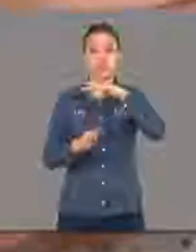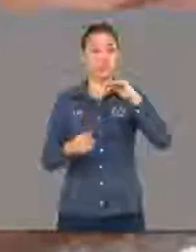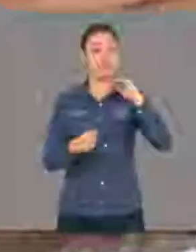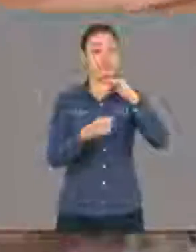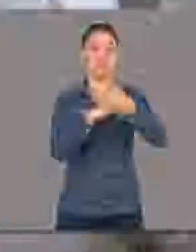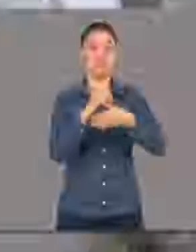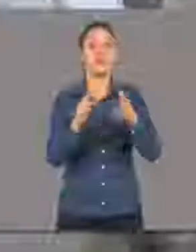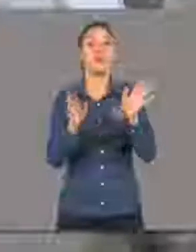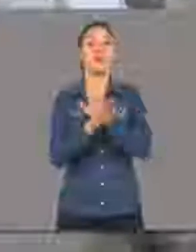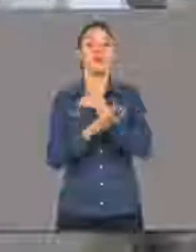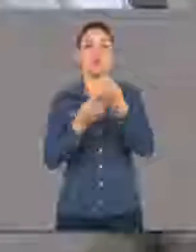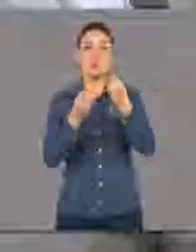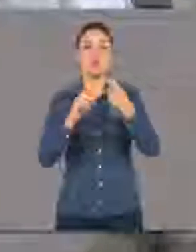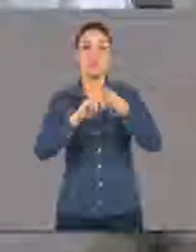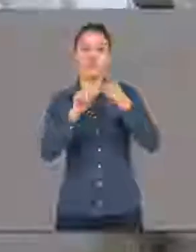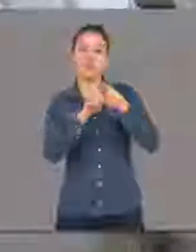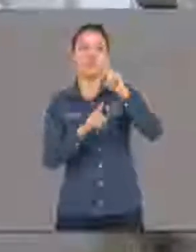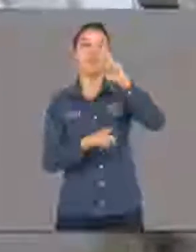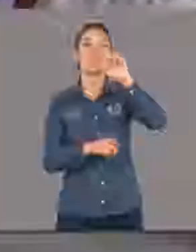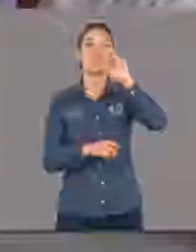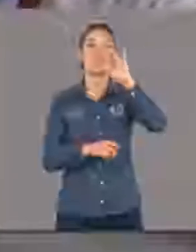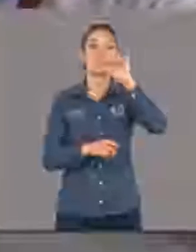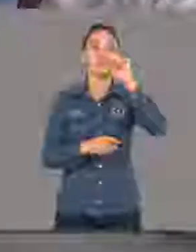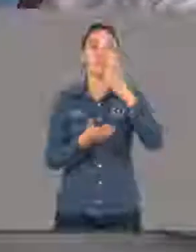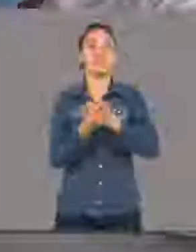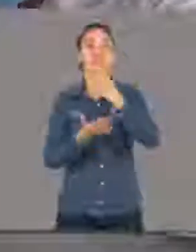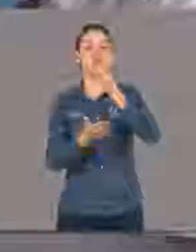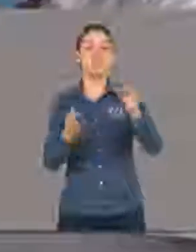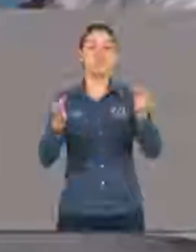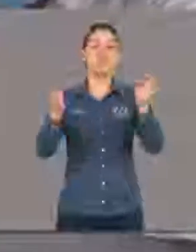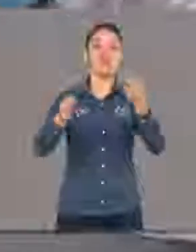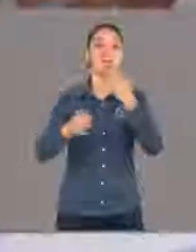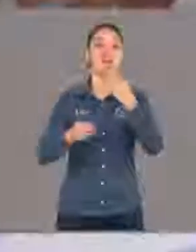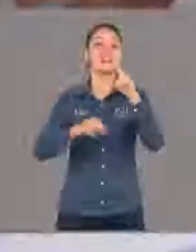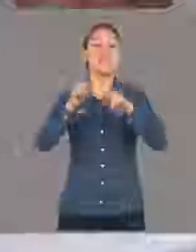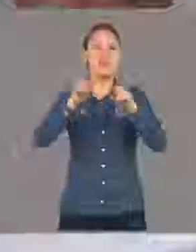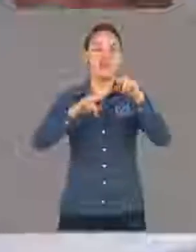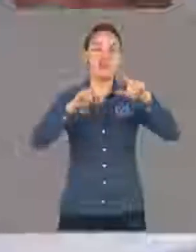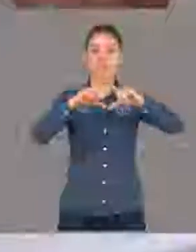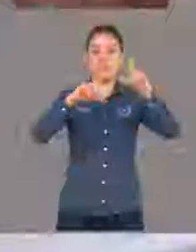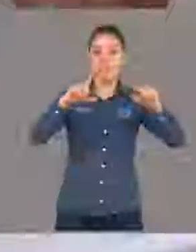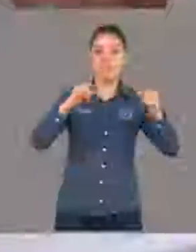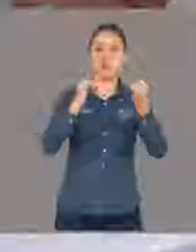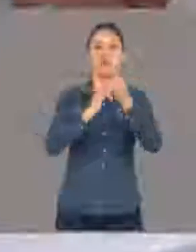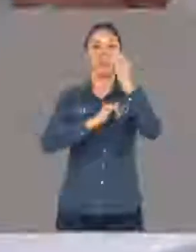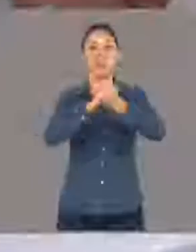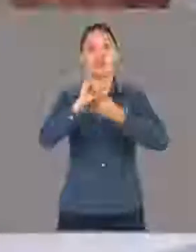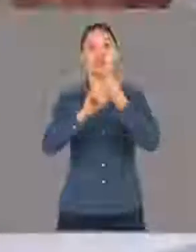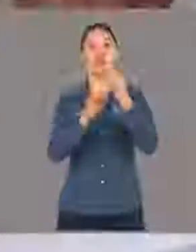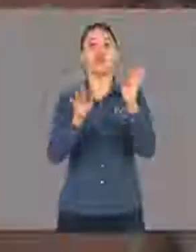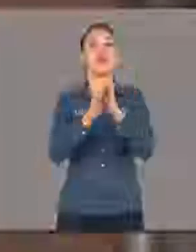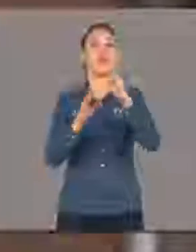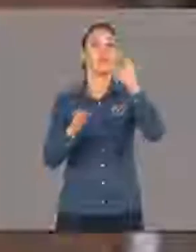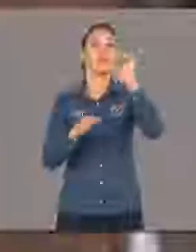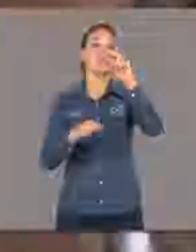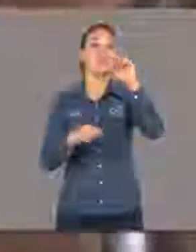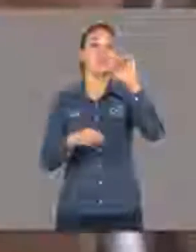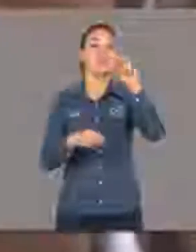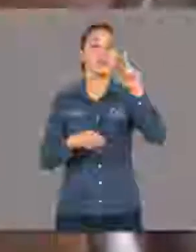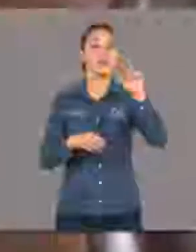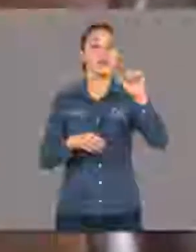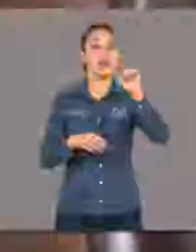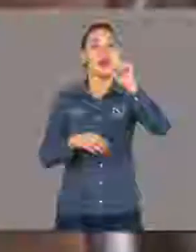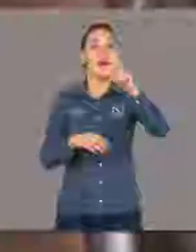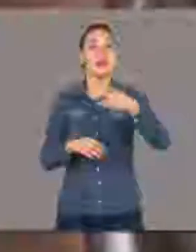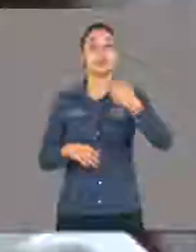diversos reconocimientos que reafirman su prestigio y calidad educativa a nivel nacional, entre ellos el Premio de Excelencia del Ceneval que recibieron 13